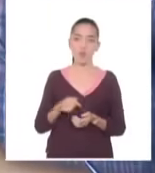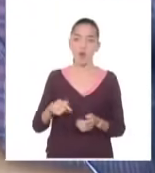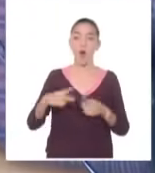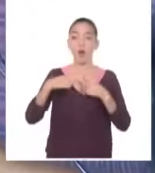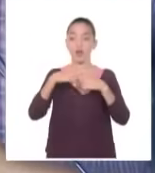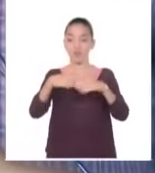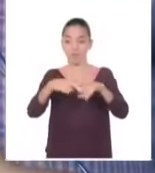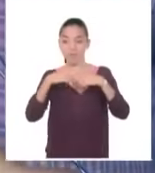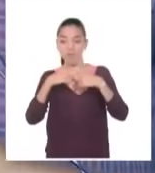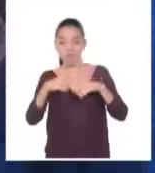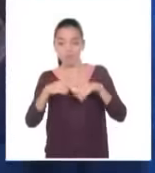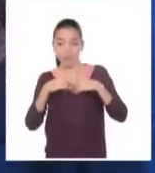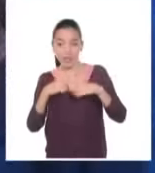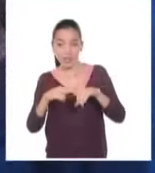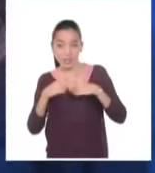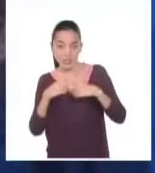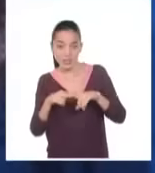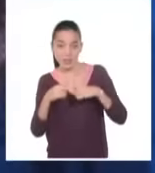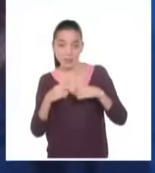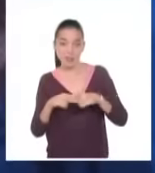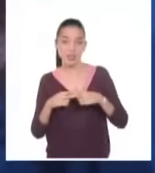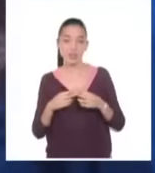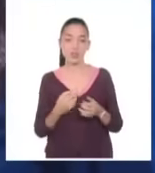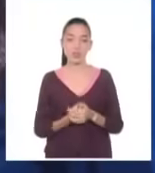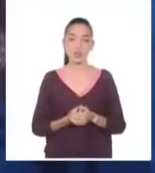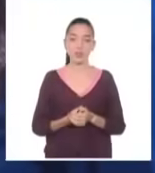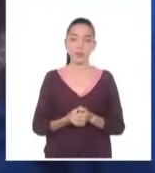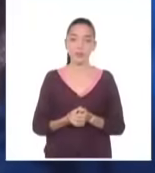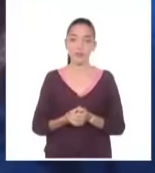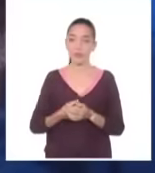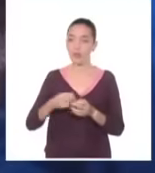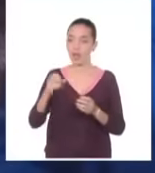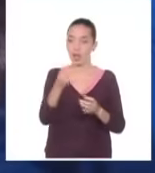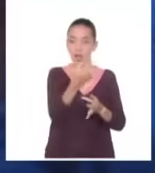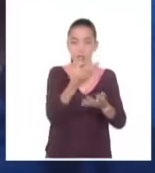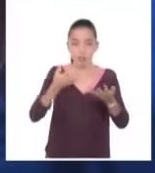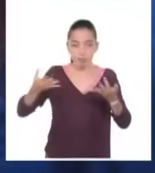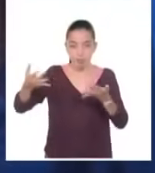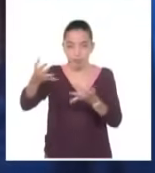ahí en el calentador de aire regenerativo, que se denomina como CAL.